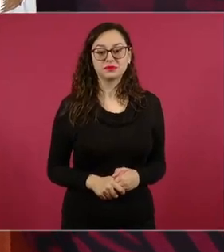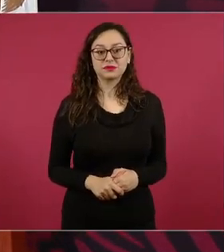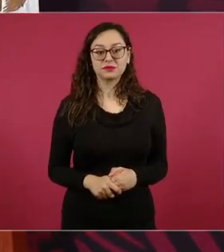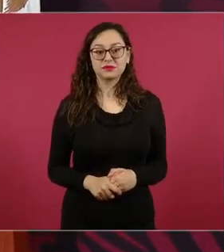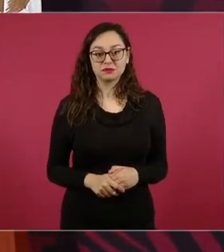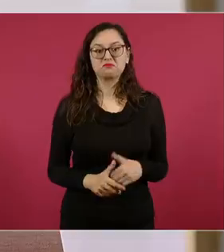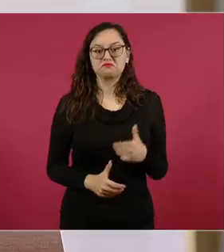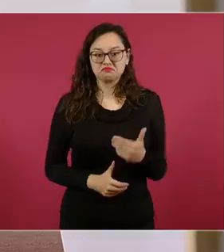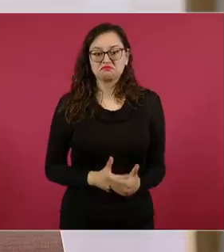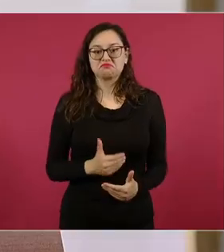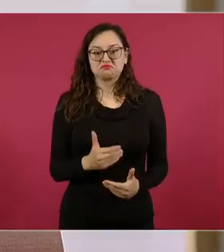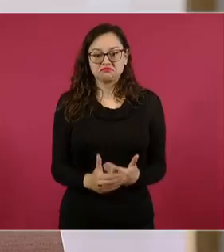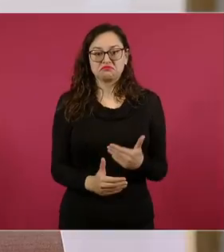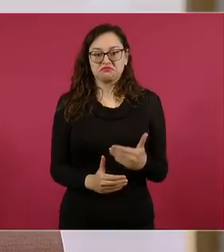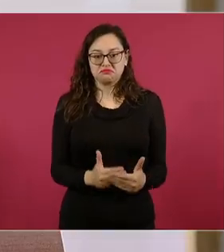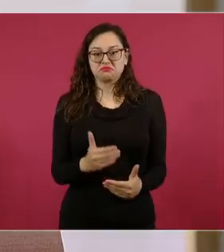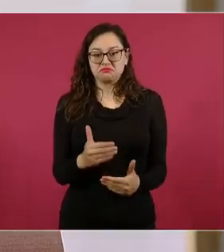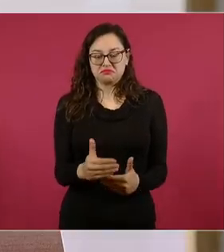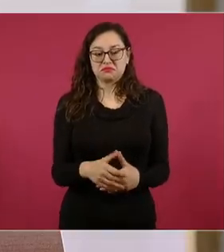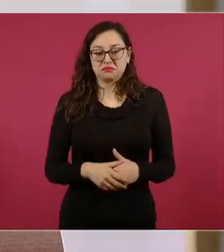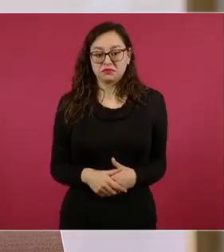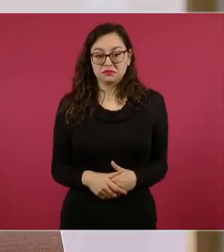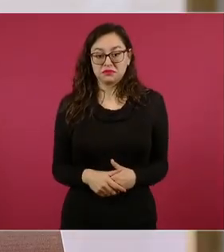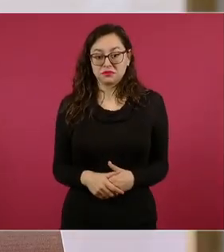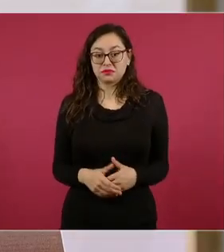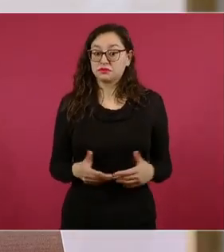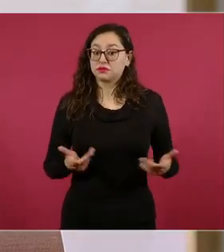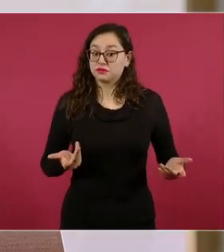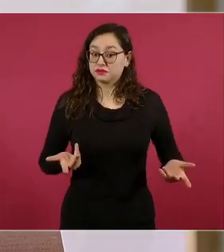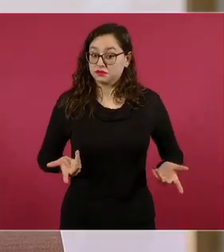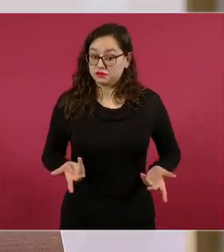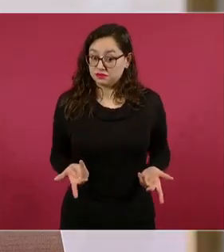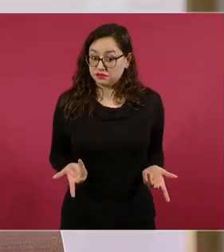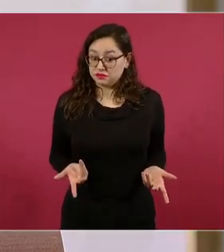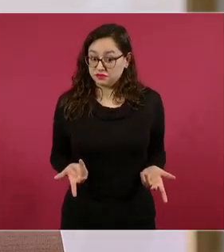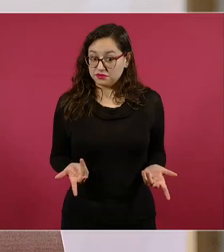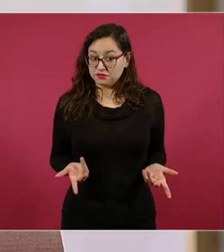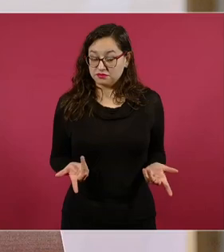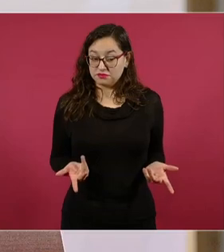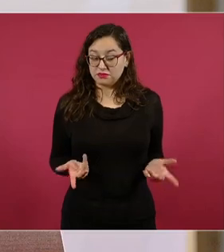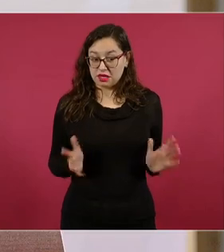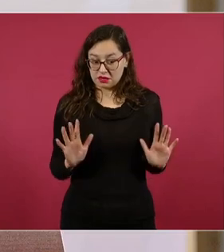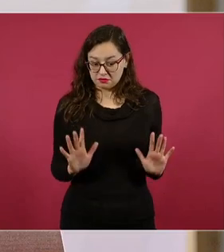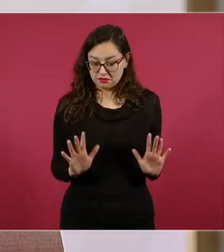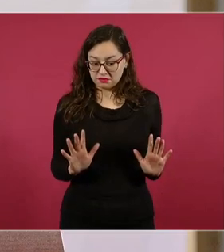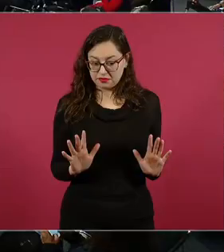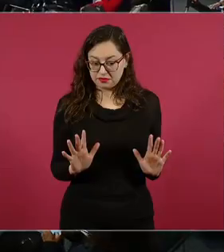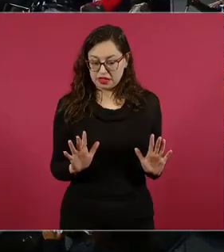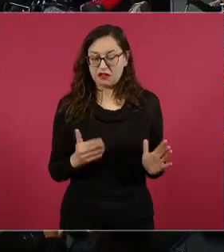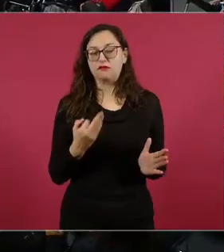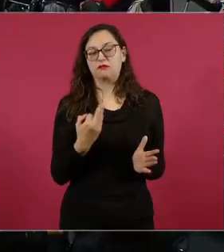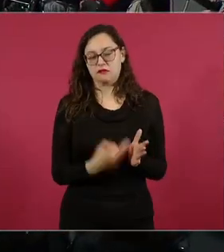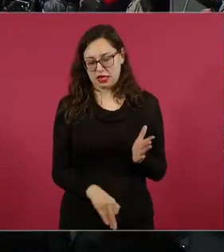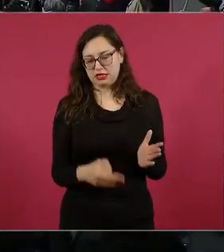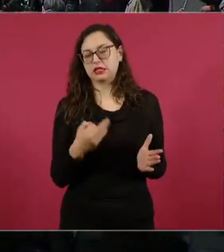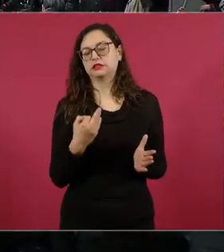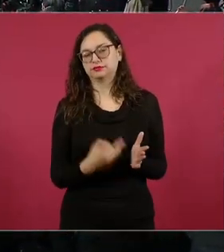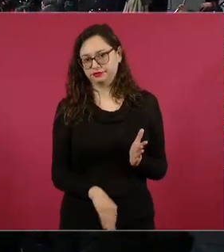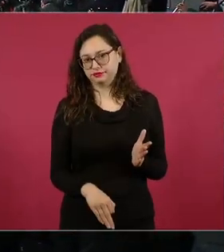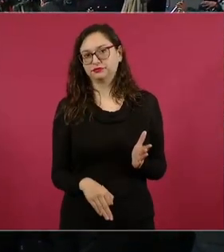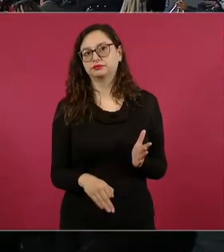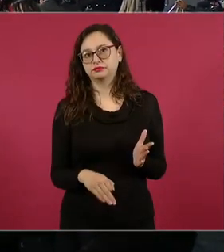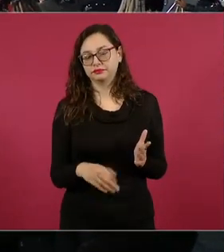En eso se avanzó. Ahora, falta mejorar los servicios en los